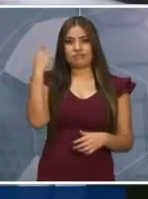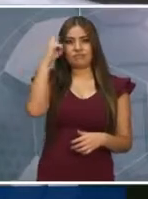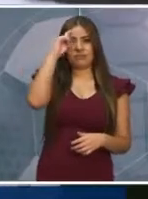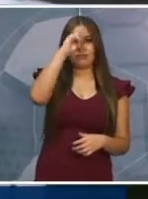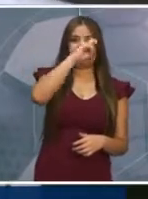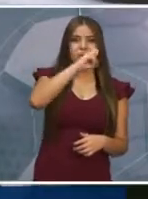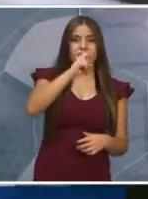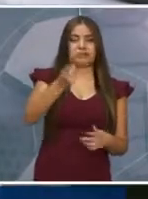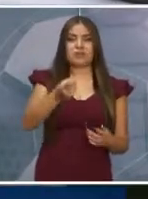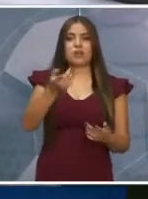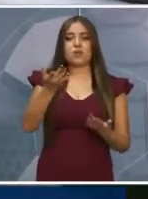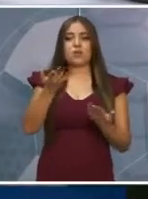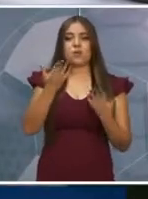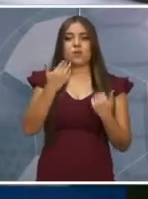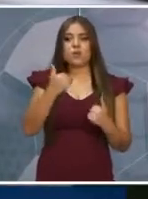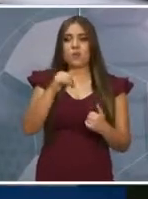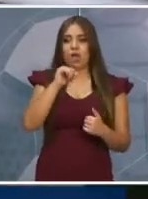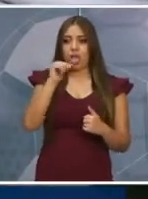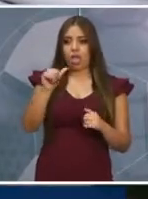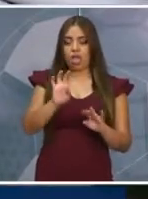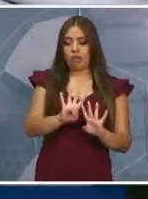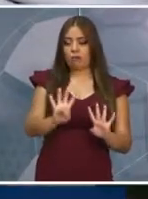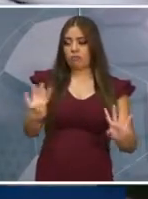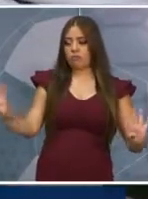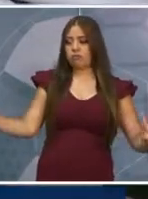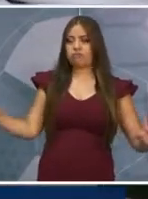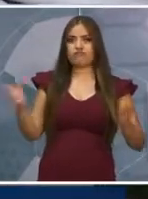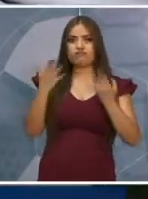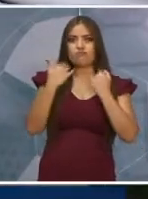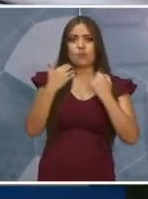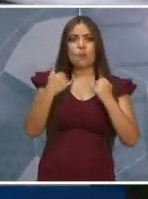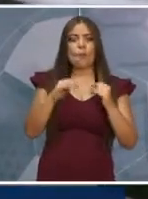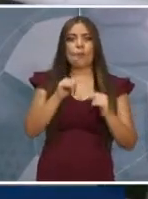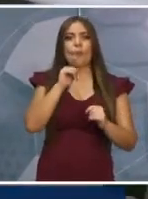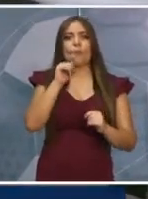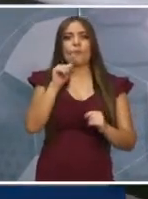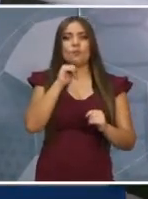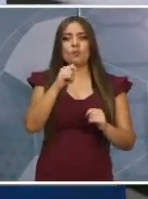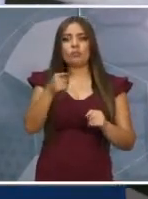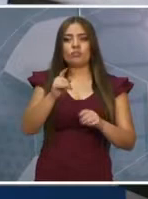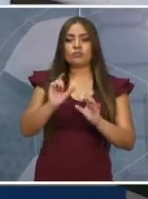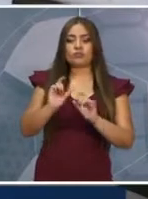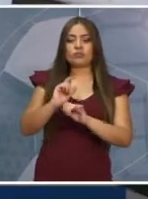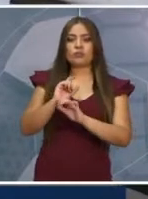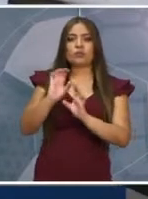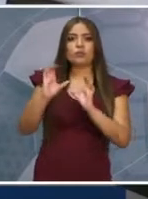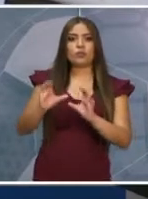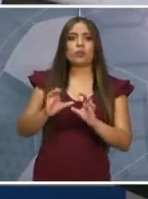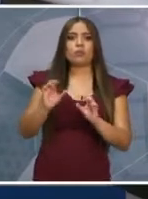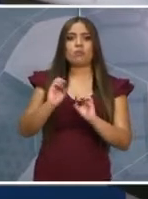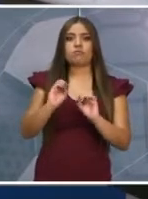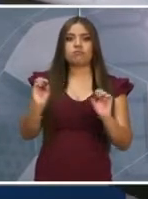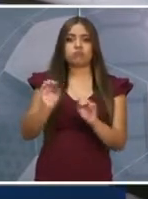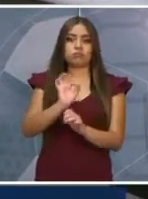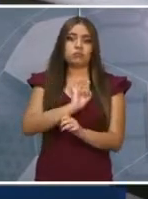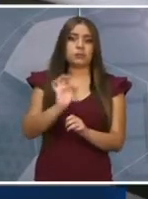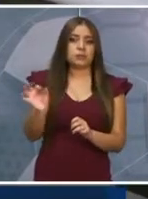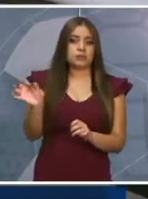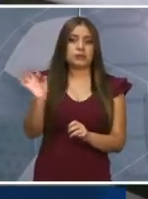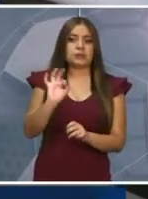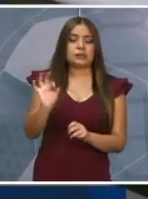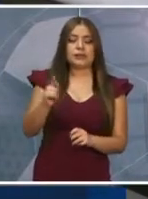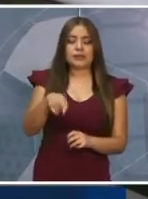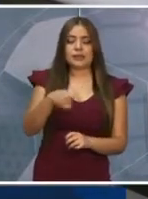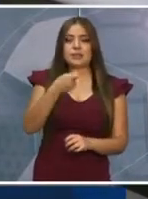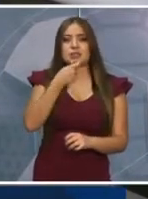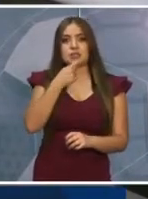estos cuadrantes del puente peatonal tiene protección. Puede ser en la que tú nos dijiste que puede caer un menor de edad,